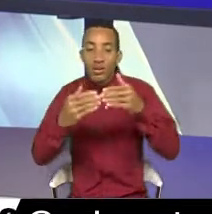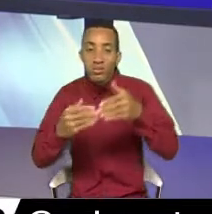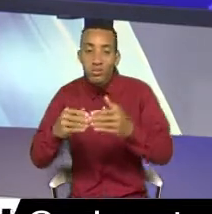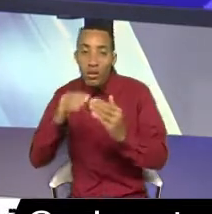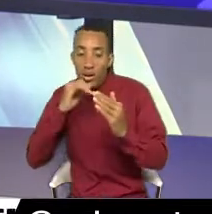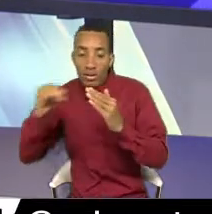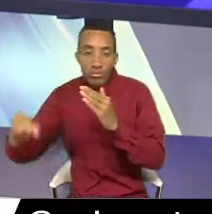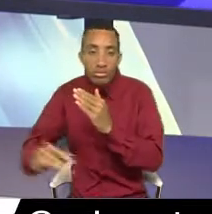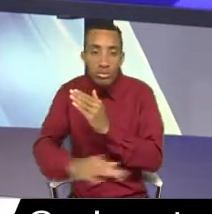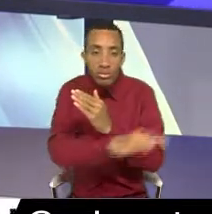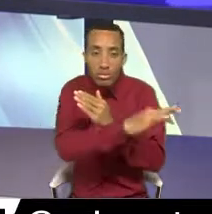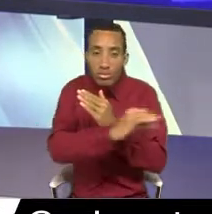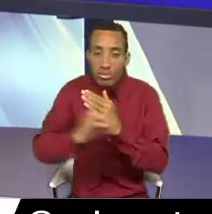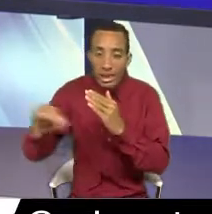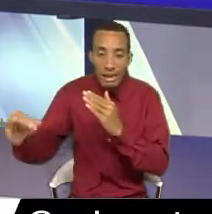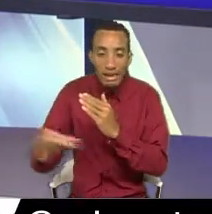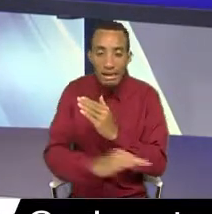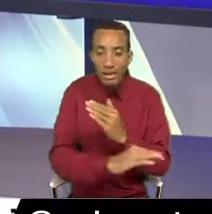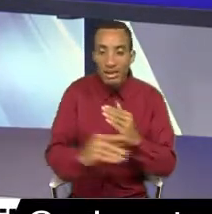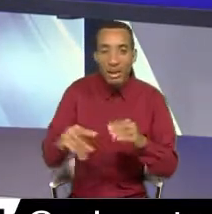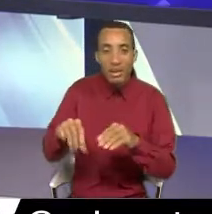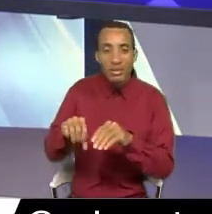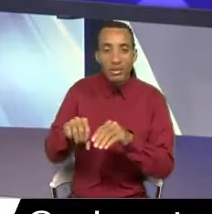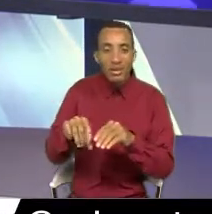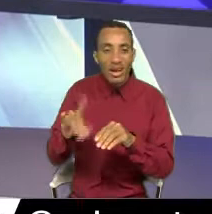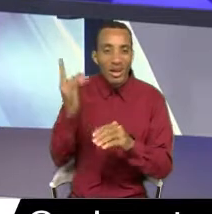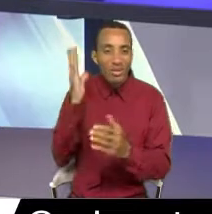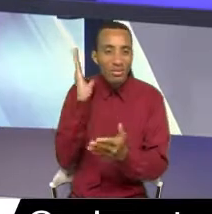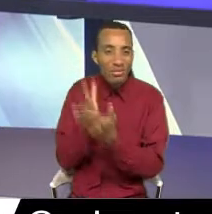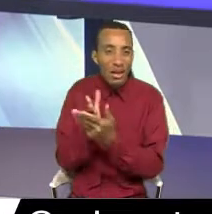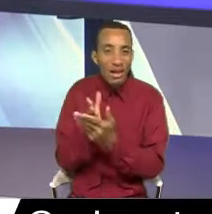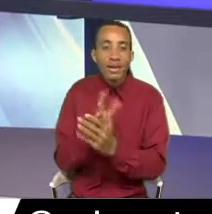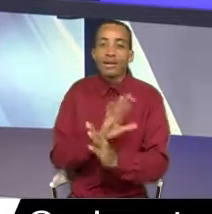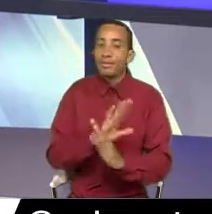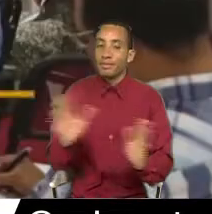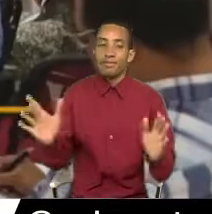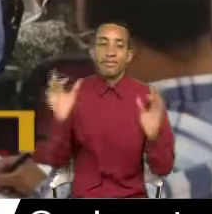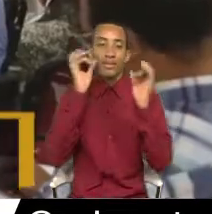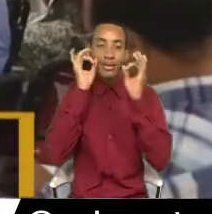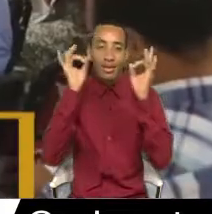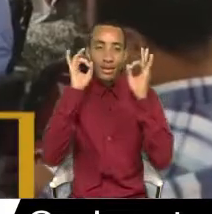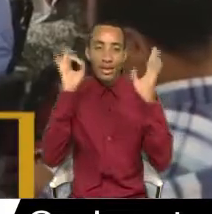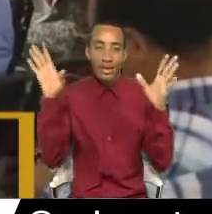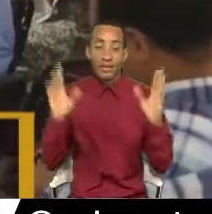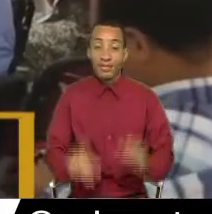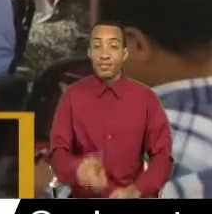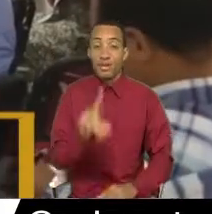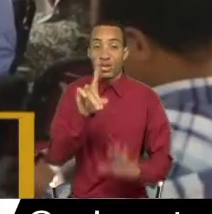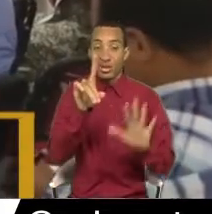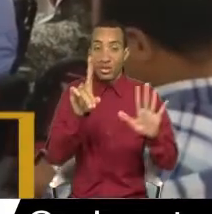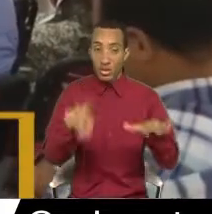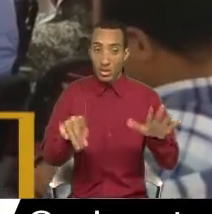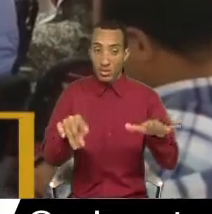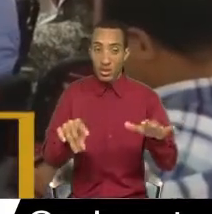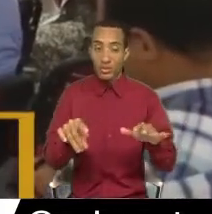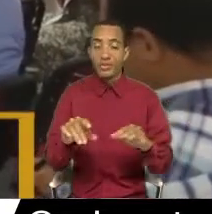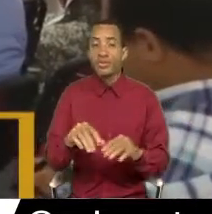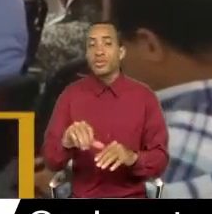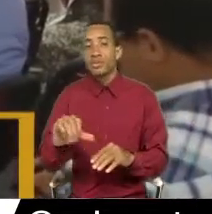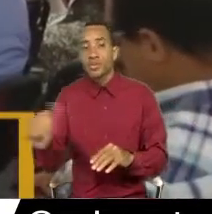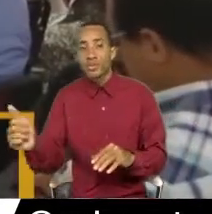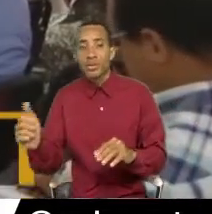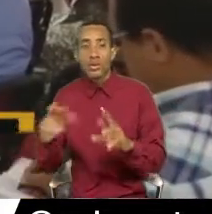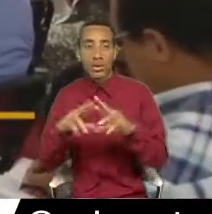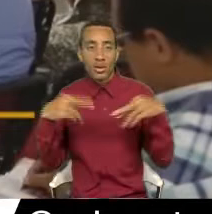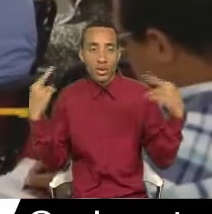Yuma de Cor Magdalena. Esta medida se extenderá por 6 meses. Luego de 19 reuniones del Consejo Municipal para la